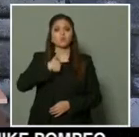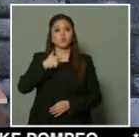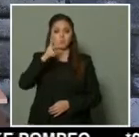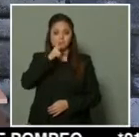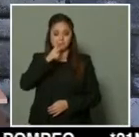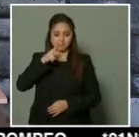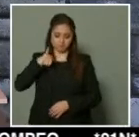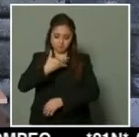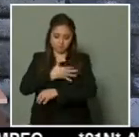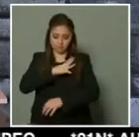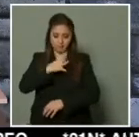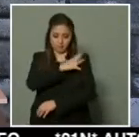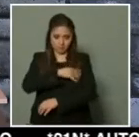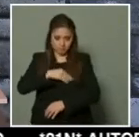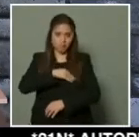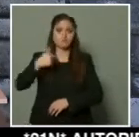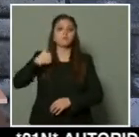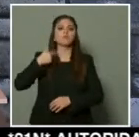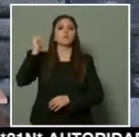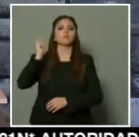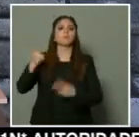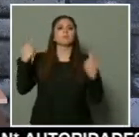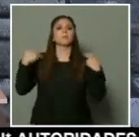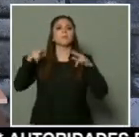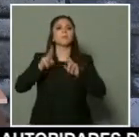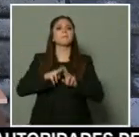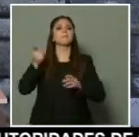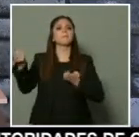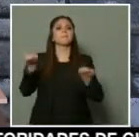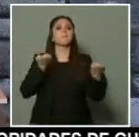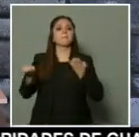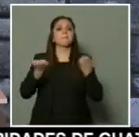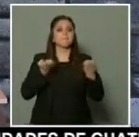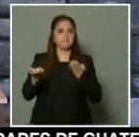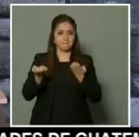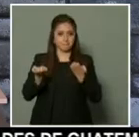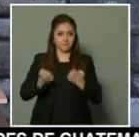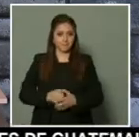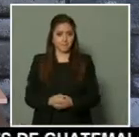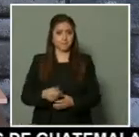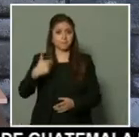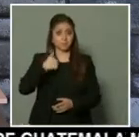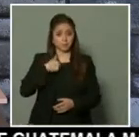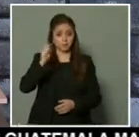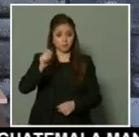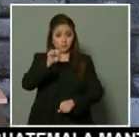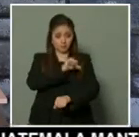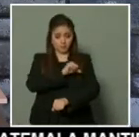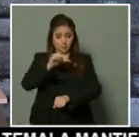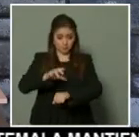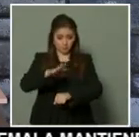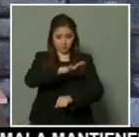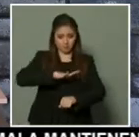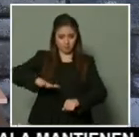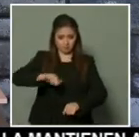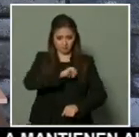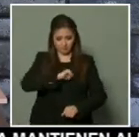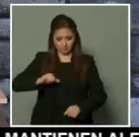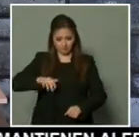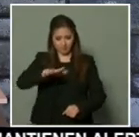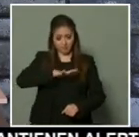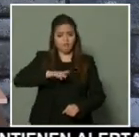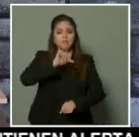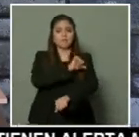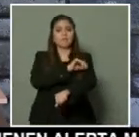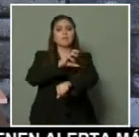Nueva Alianza, Carlos Telles Gervasio, expresó que en materia de seguridad se necesita recuperar los espacios públicos, fomentar el